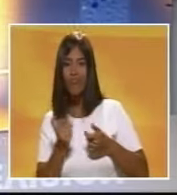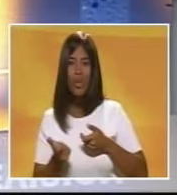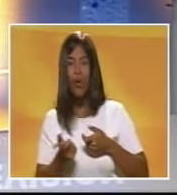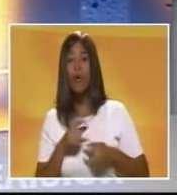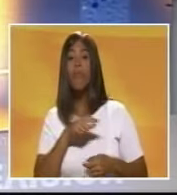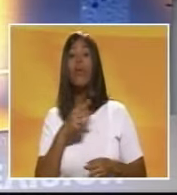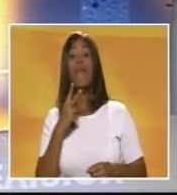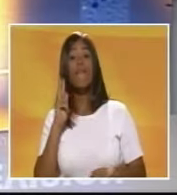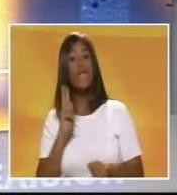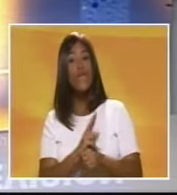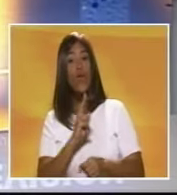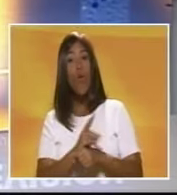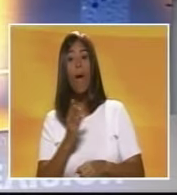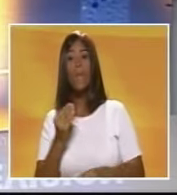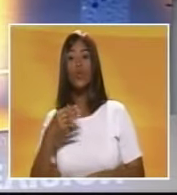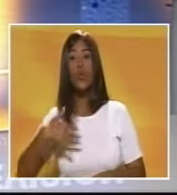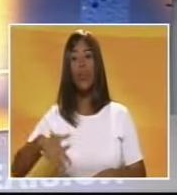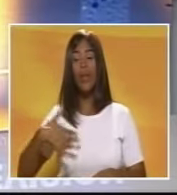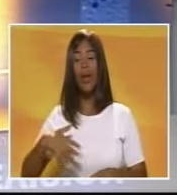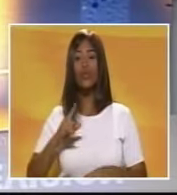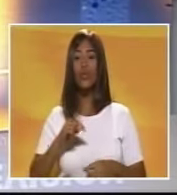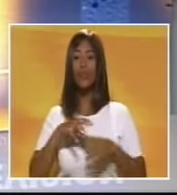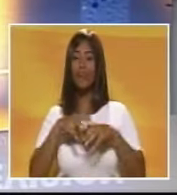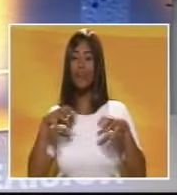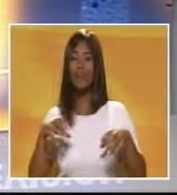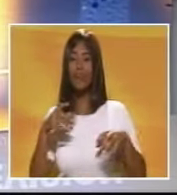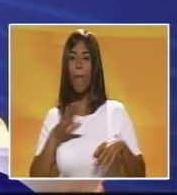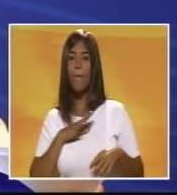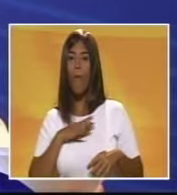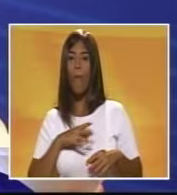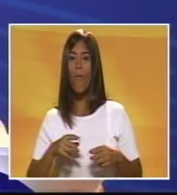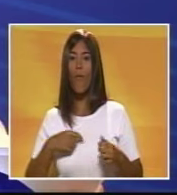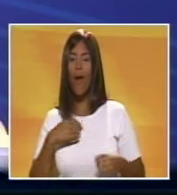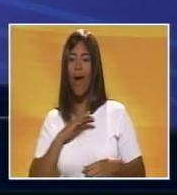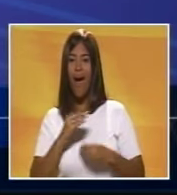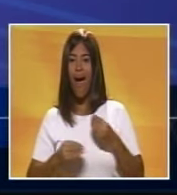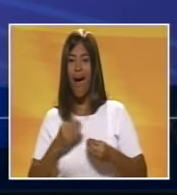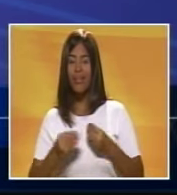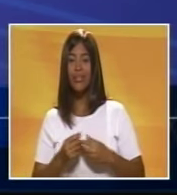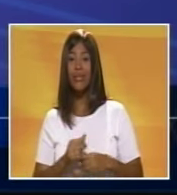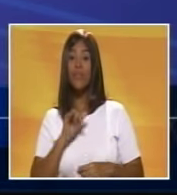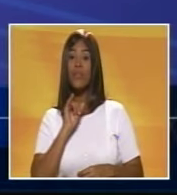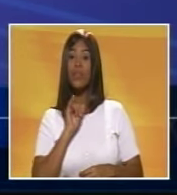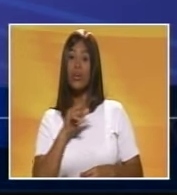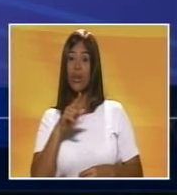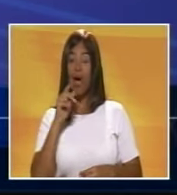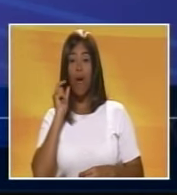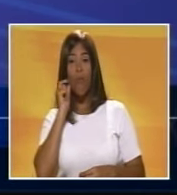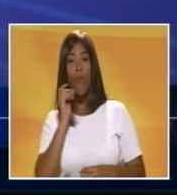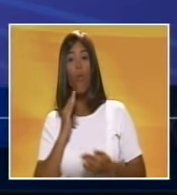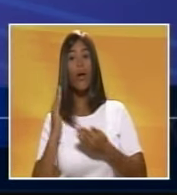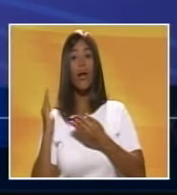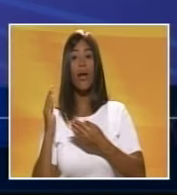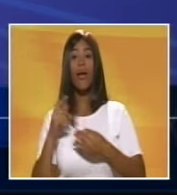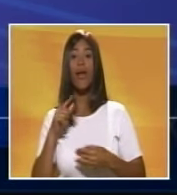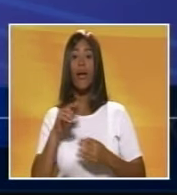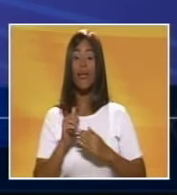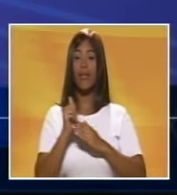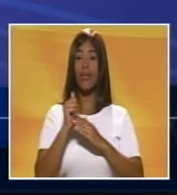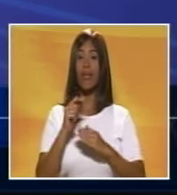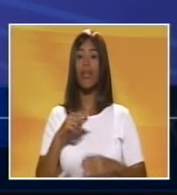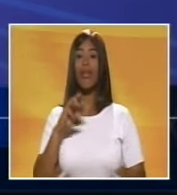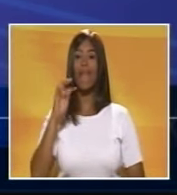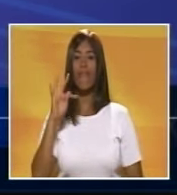una grave violación del Estado de Derecho y la separación de poderes. La alta representante de la Unión Europea para la Política Exterior,